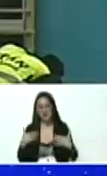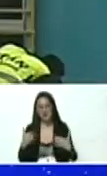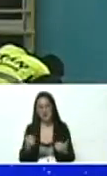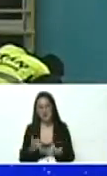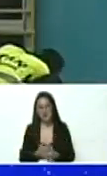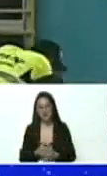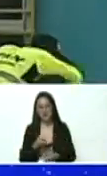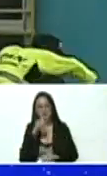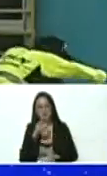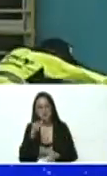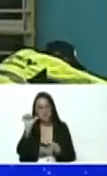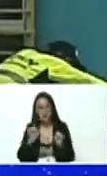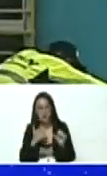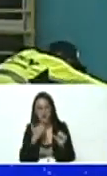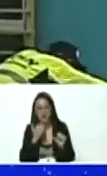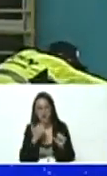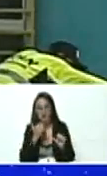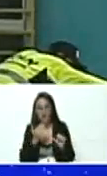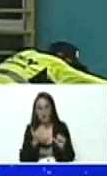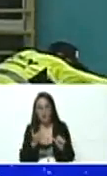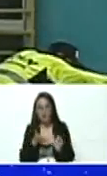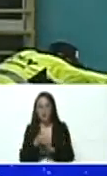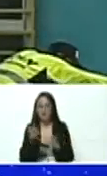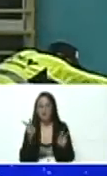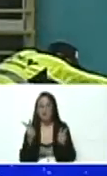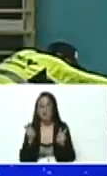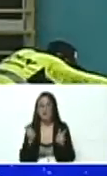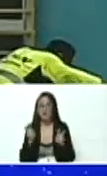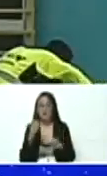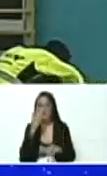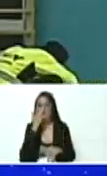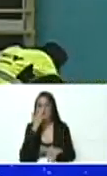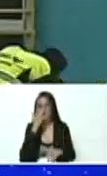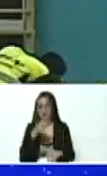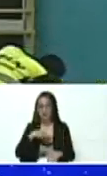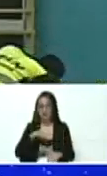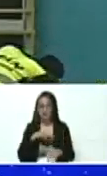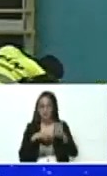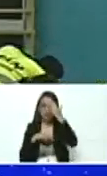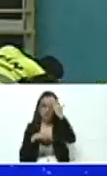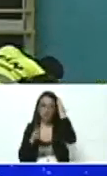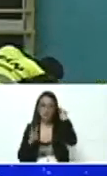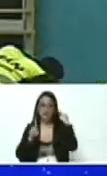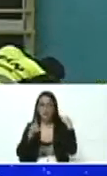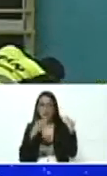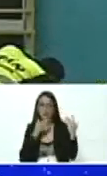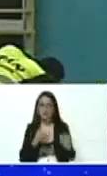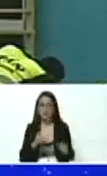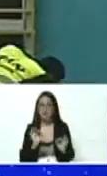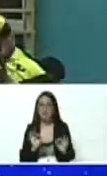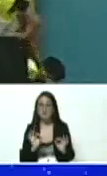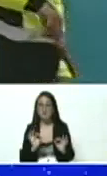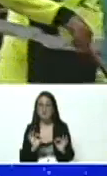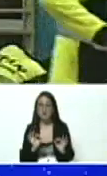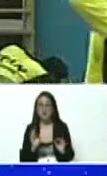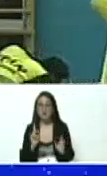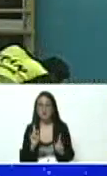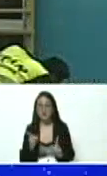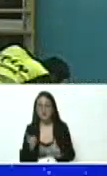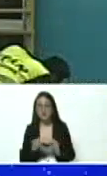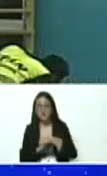que diera un comentario al respecto. Nosotros al 31 de diciembre debemos haber